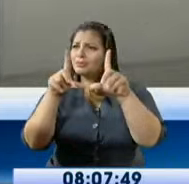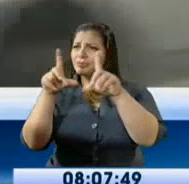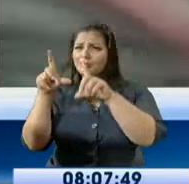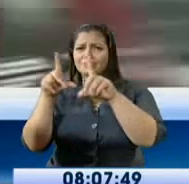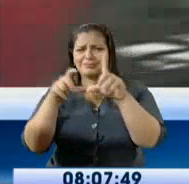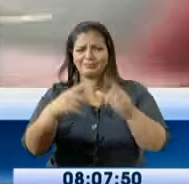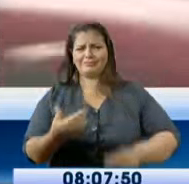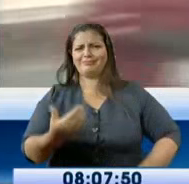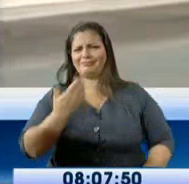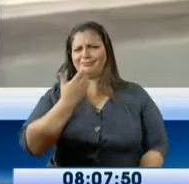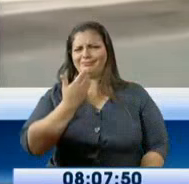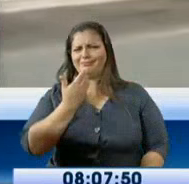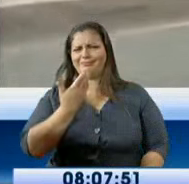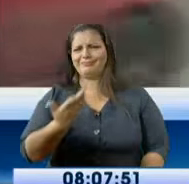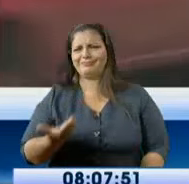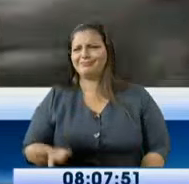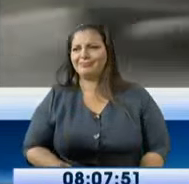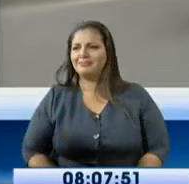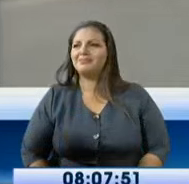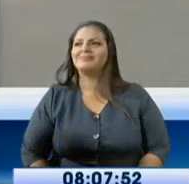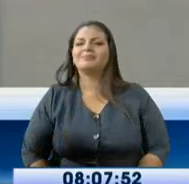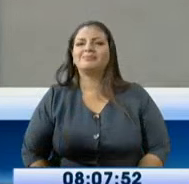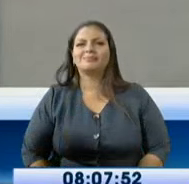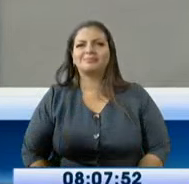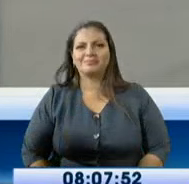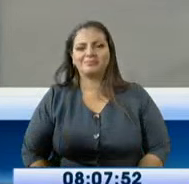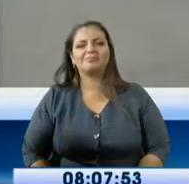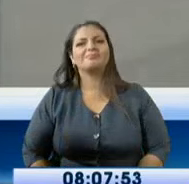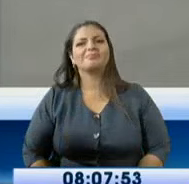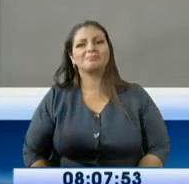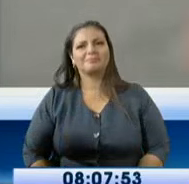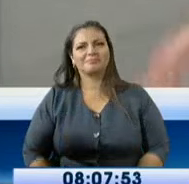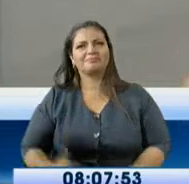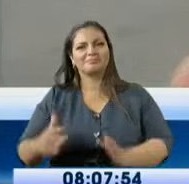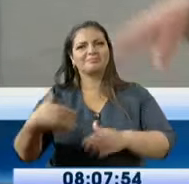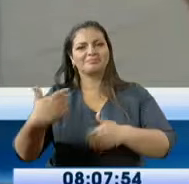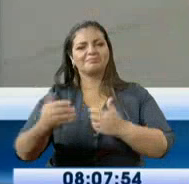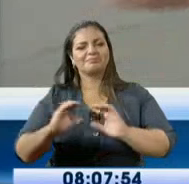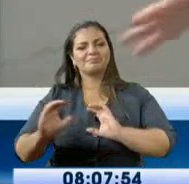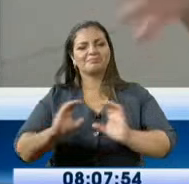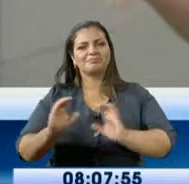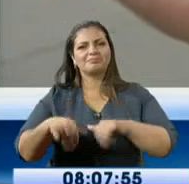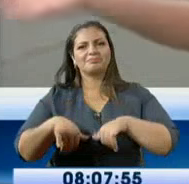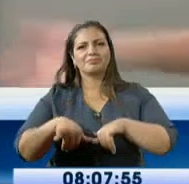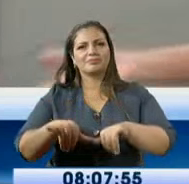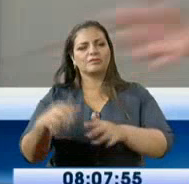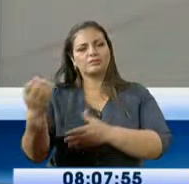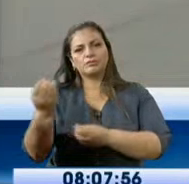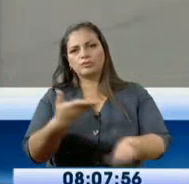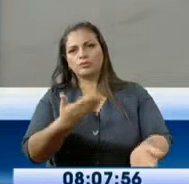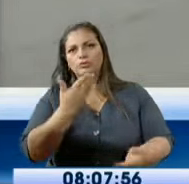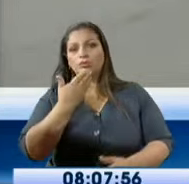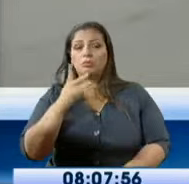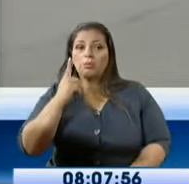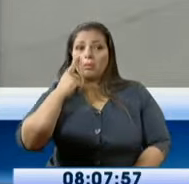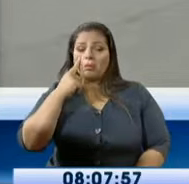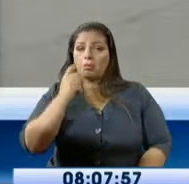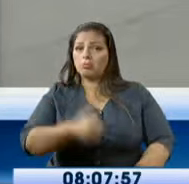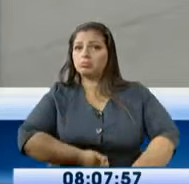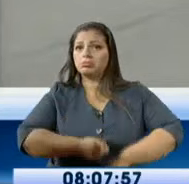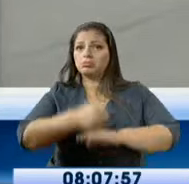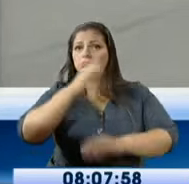Vamos nosotros a continuar en este punto para seguir dándoles a conocer lo que está pasando aquí, a la espera si algún agente también de la ATM